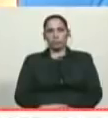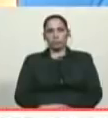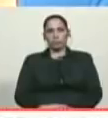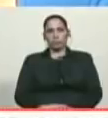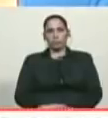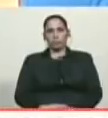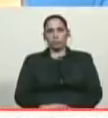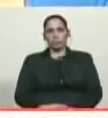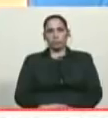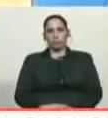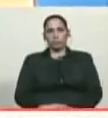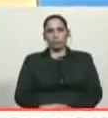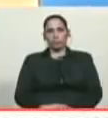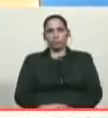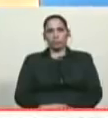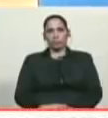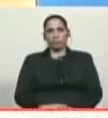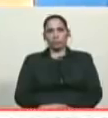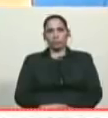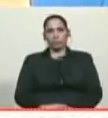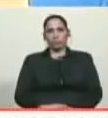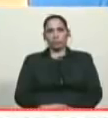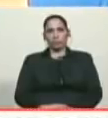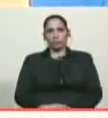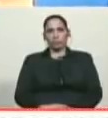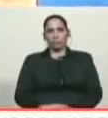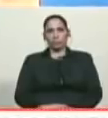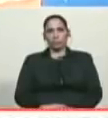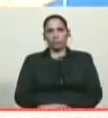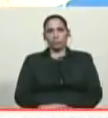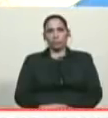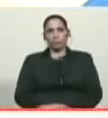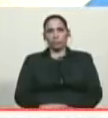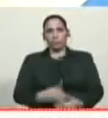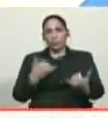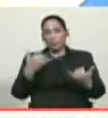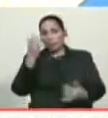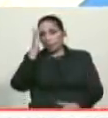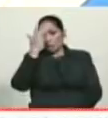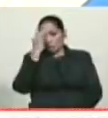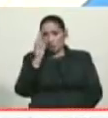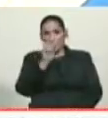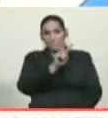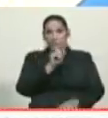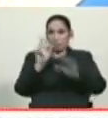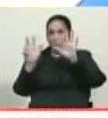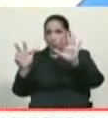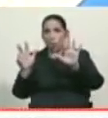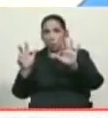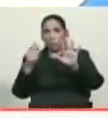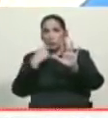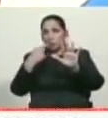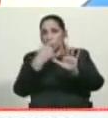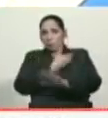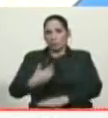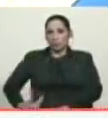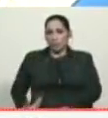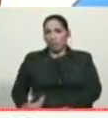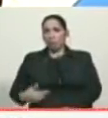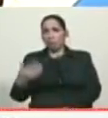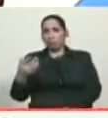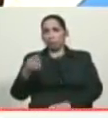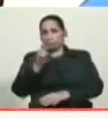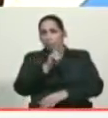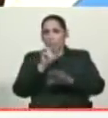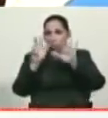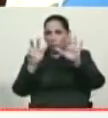carnaval, y viene carnaval. El compañero presidente ha decretado 28 y primero, como días también de